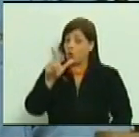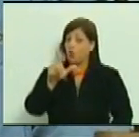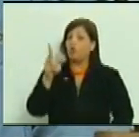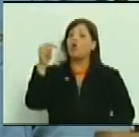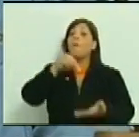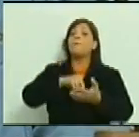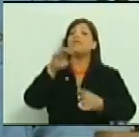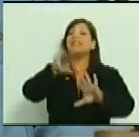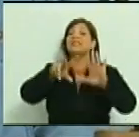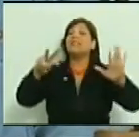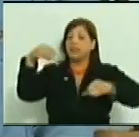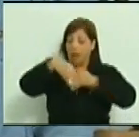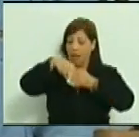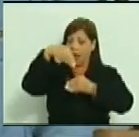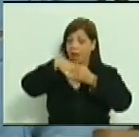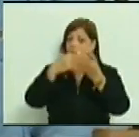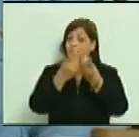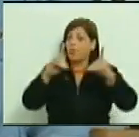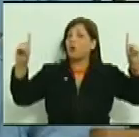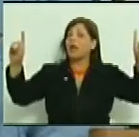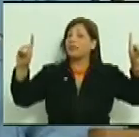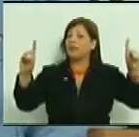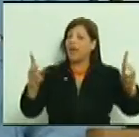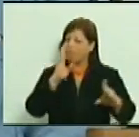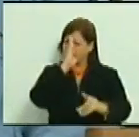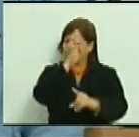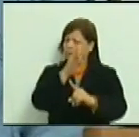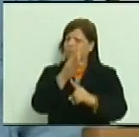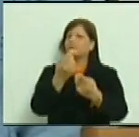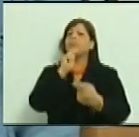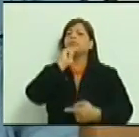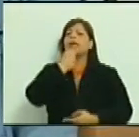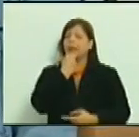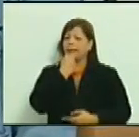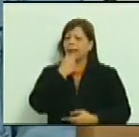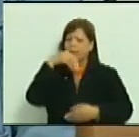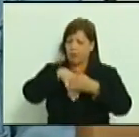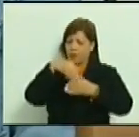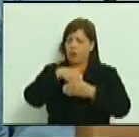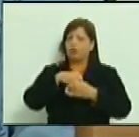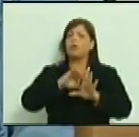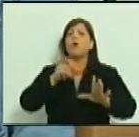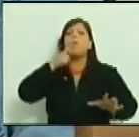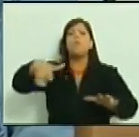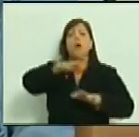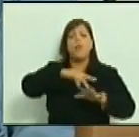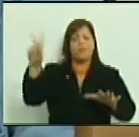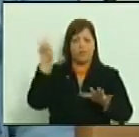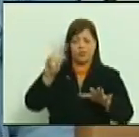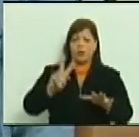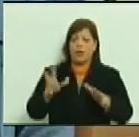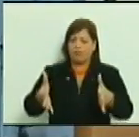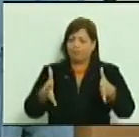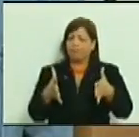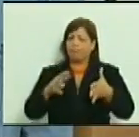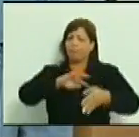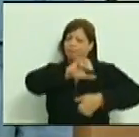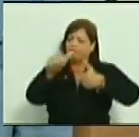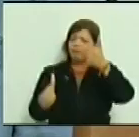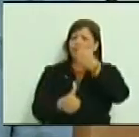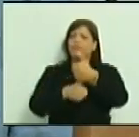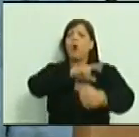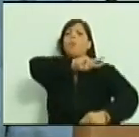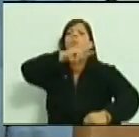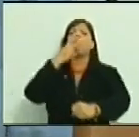elecciones democráticas, libres, universales y directas y secretas por el pueblo venezolano como depositario del